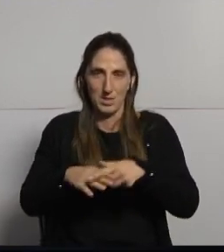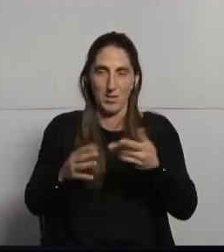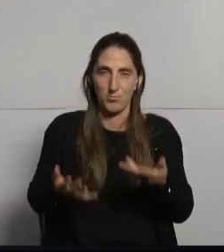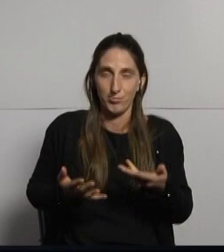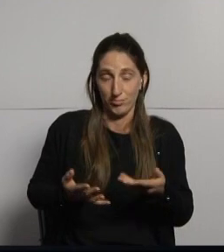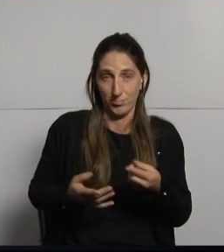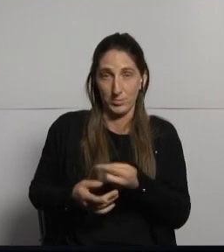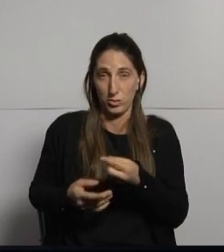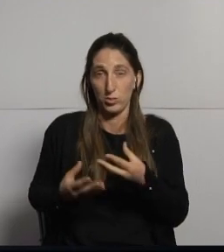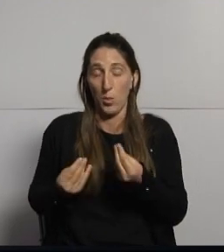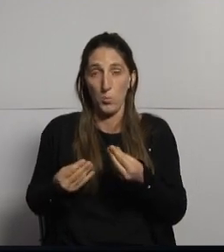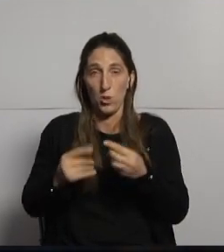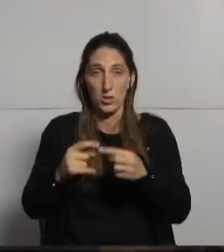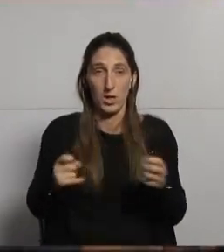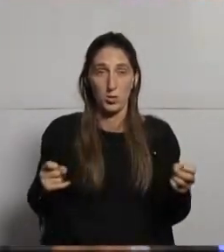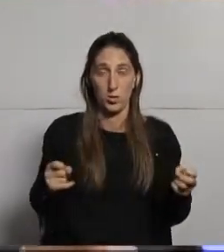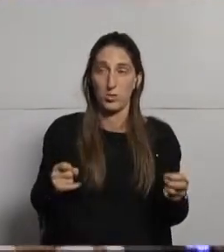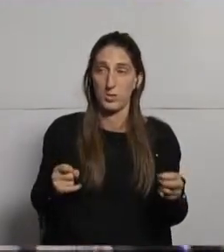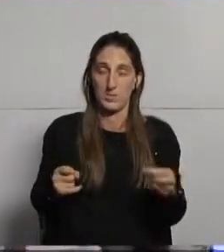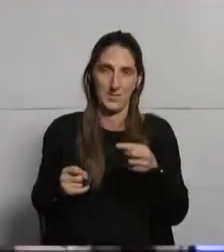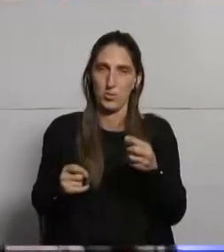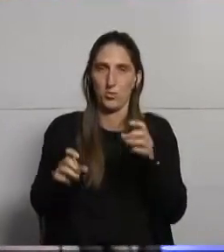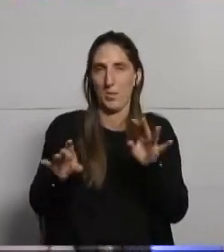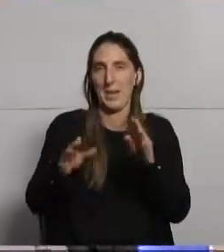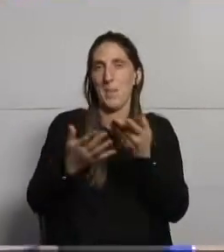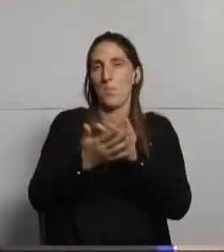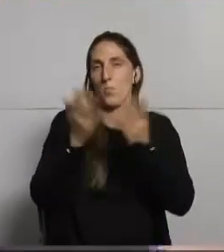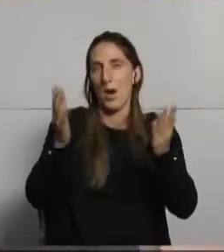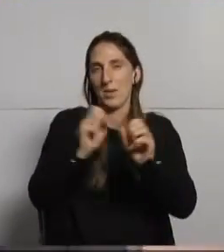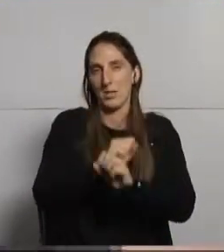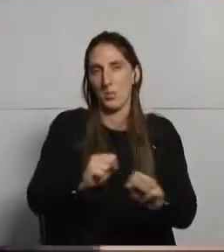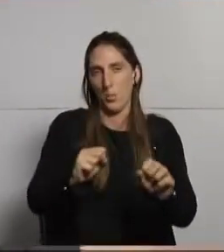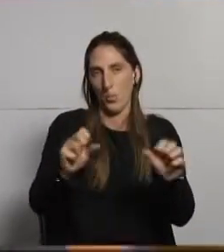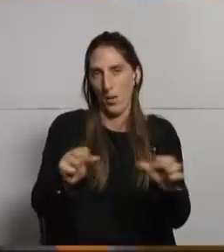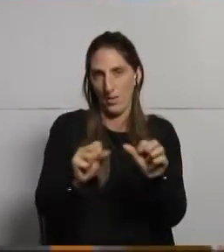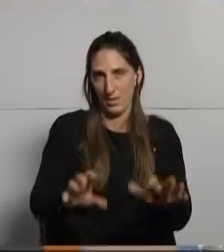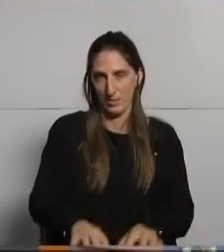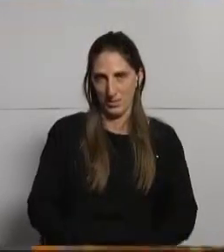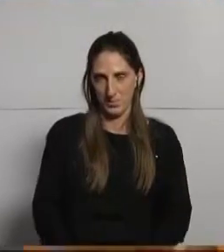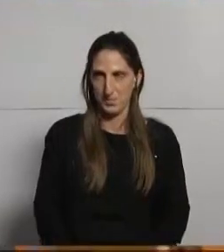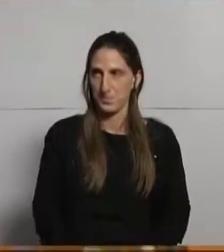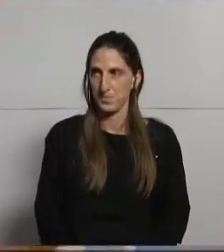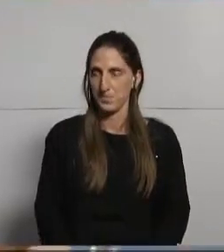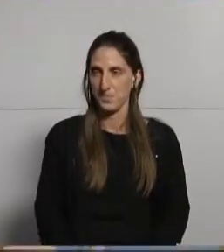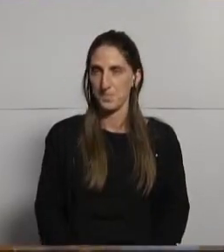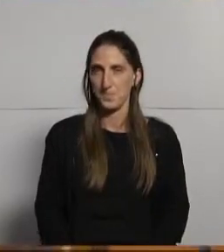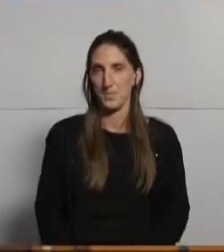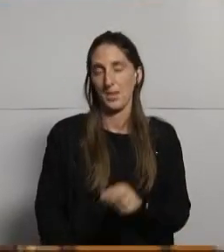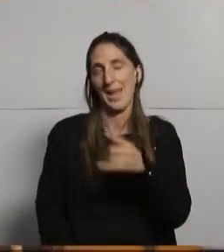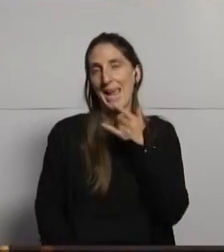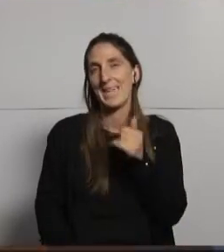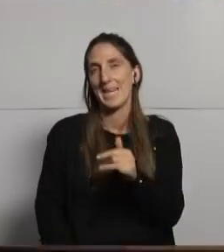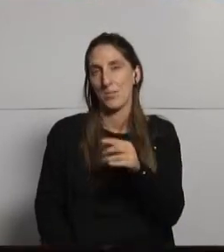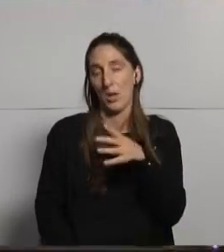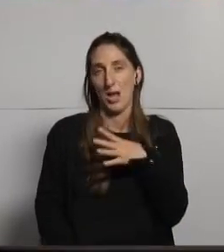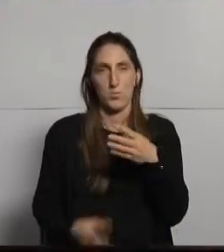soporte. Bueno, estas son muchas de las cosas. Esto es simplemente una muestra de lo que podemos llegar a hacer. Es un ejemplo,